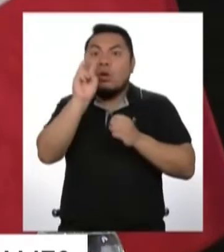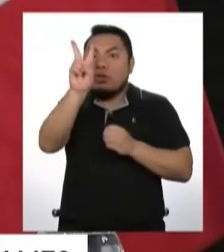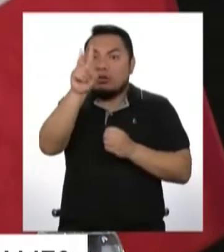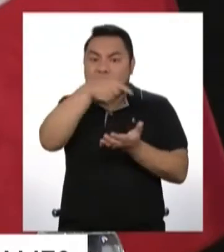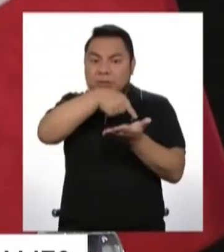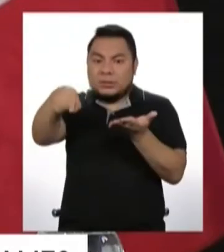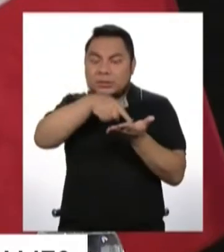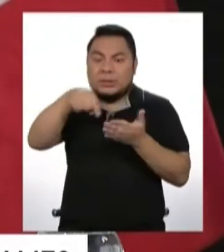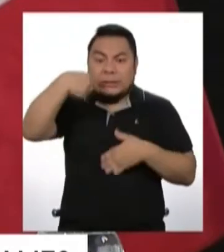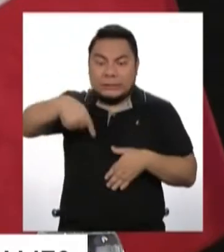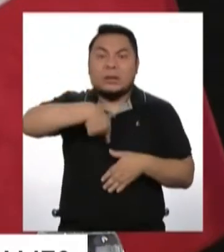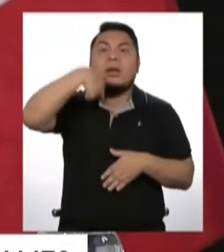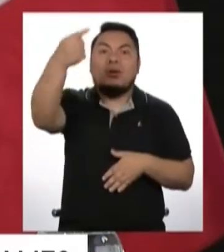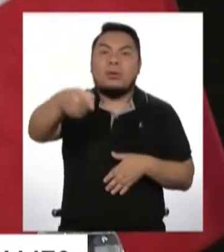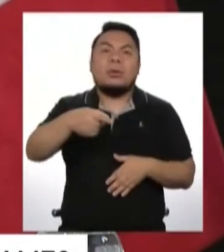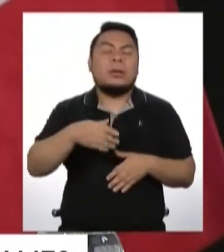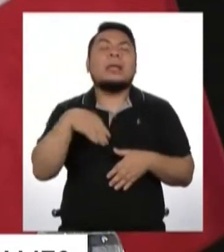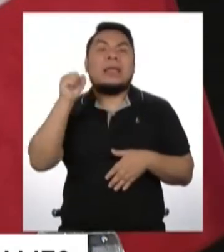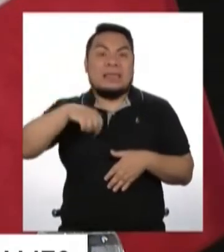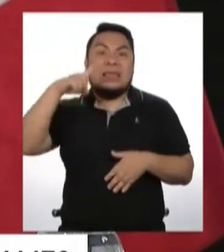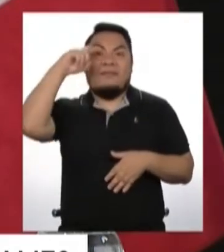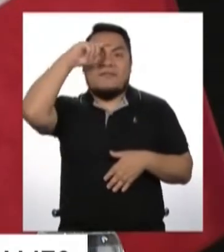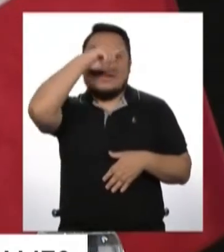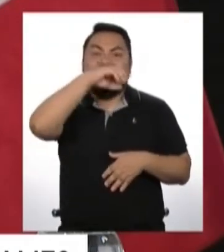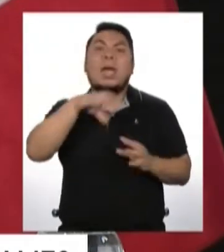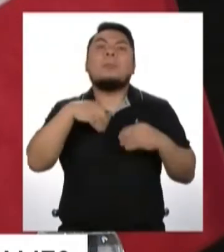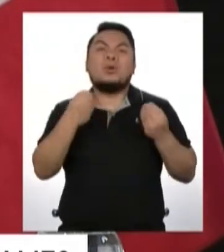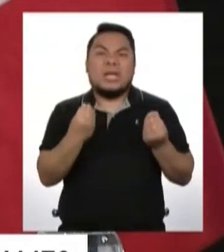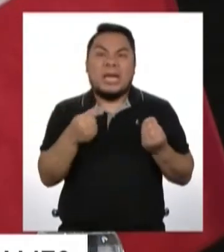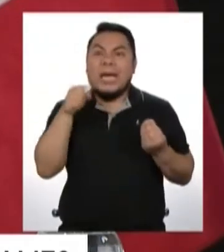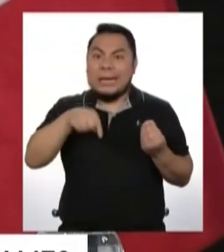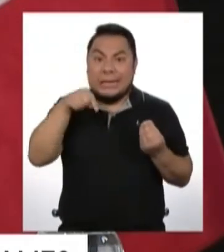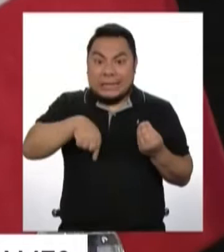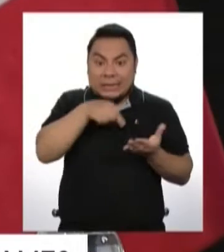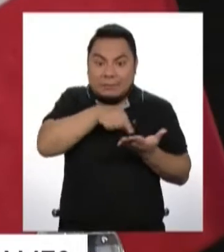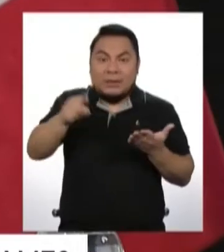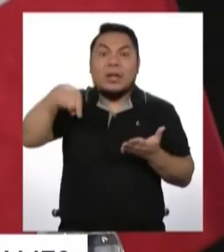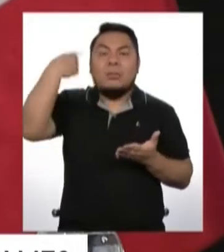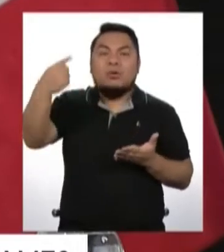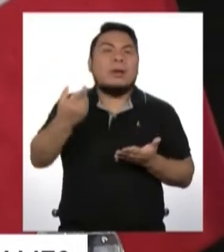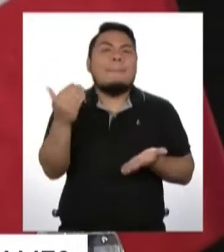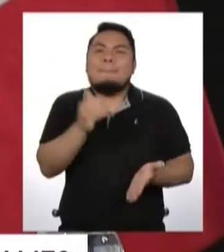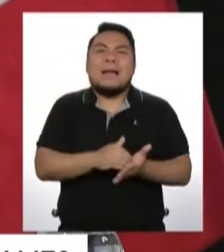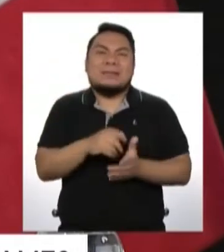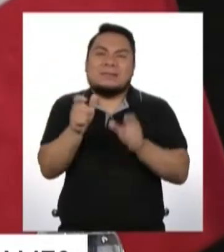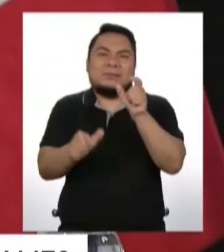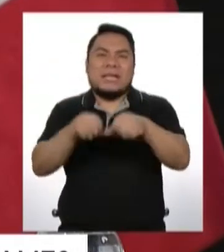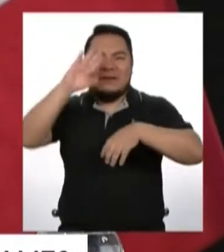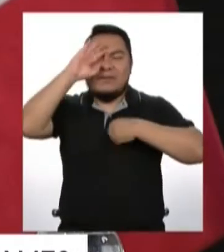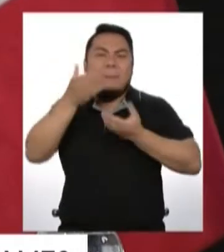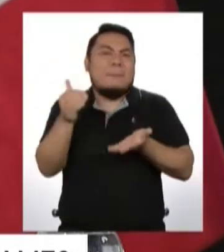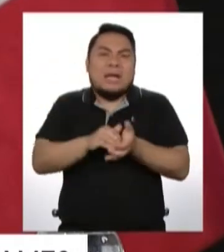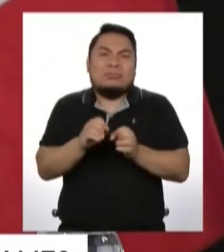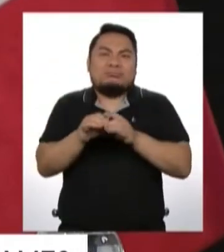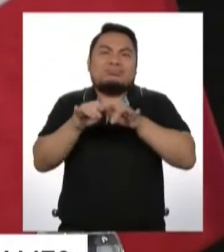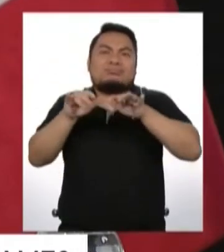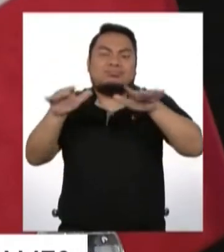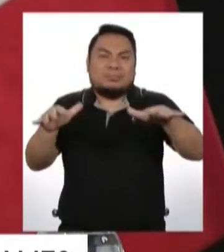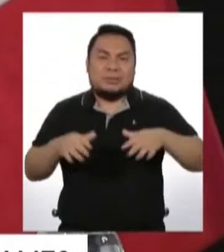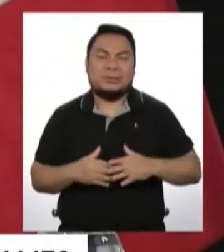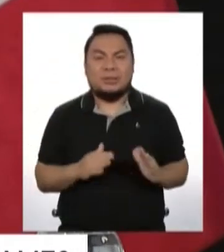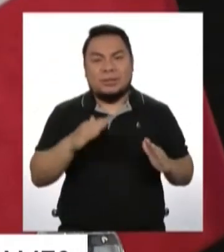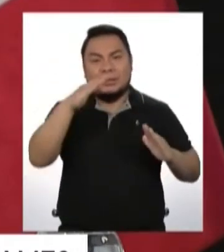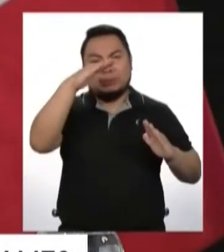son difíciles, porque los casos van a incrementar aún más y nos va a merecer la respuesta de